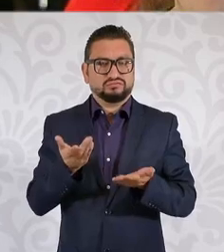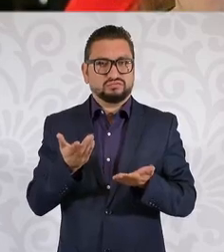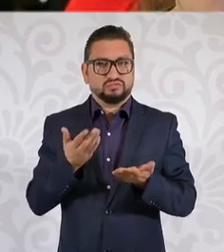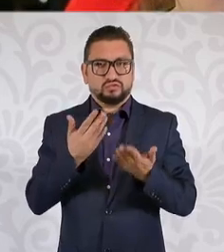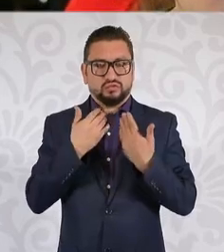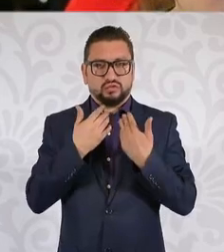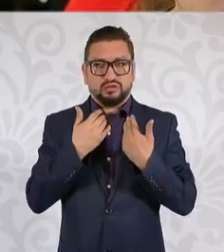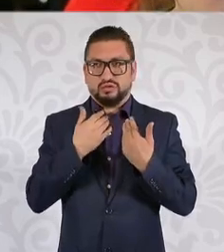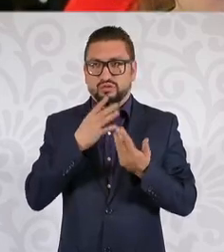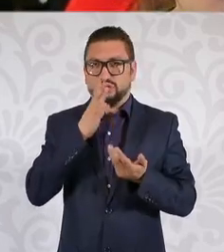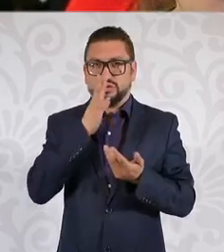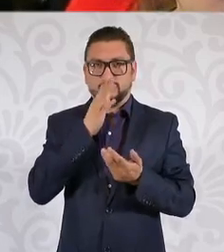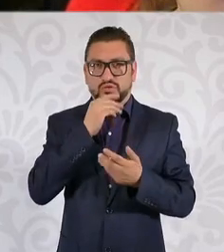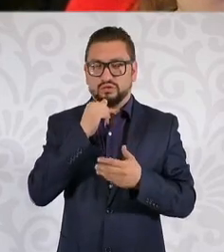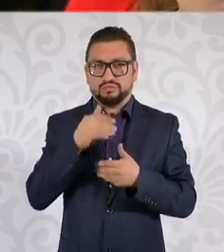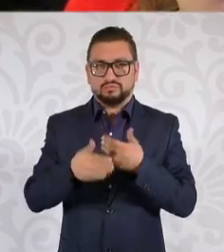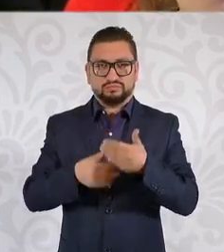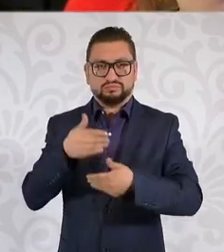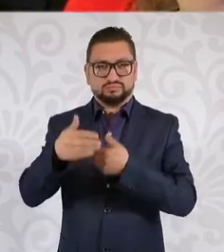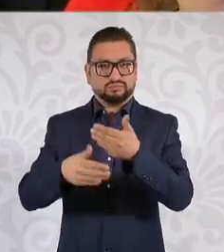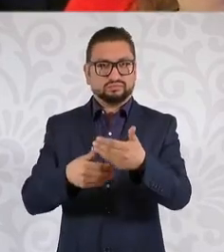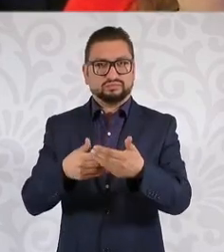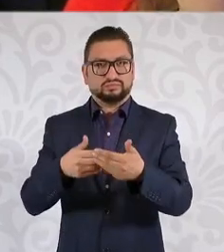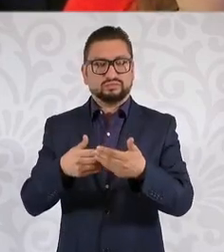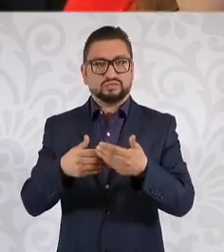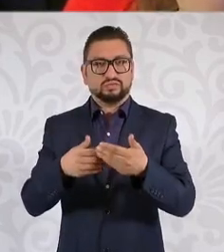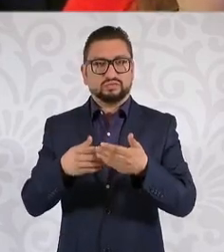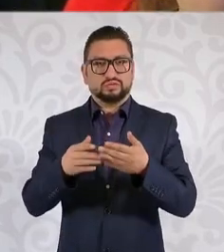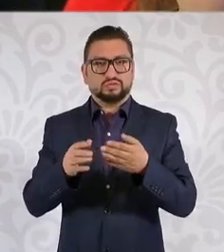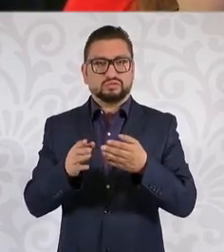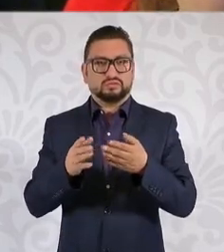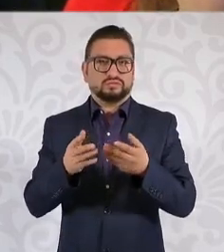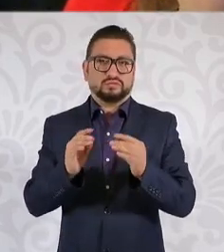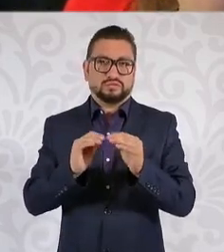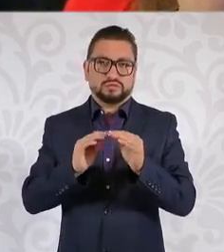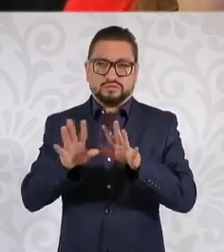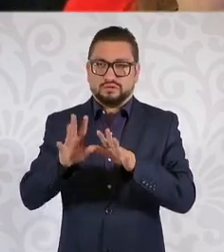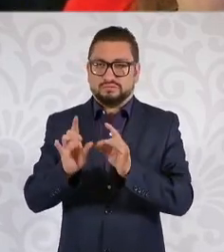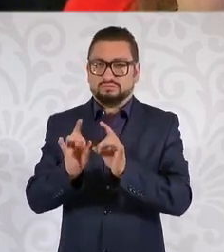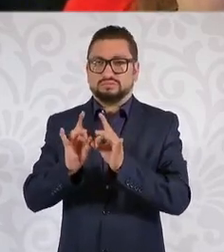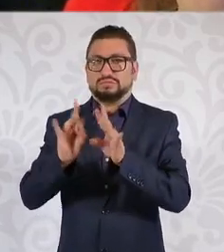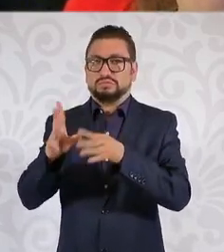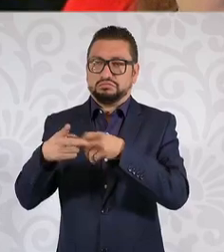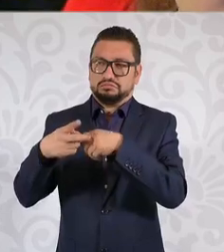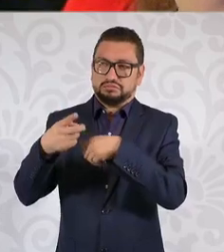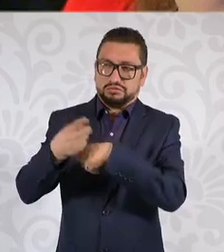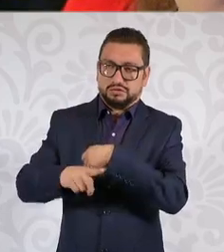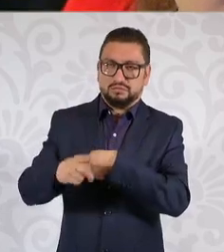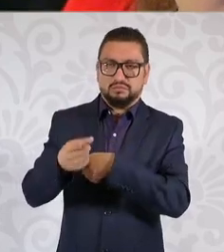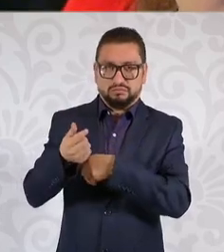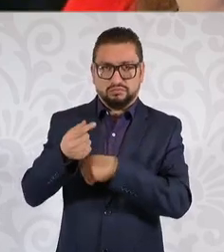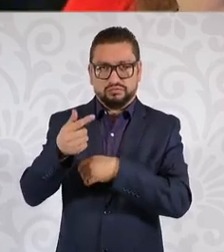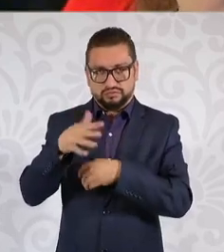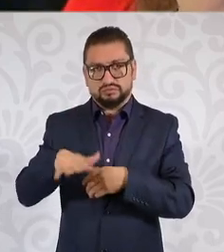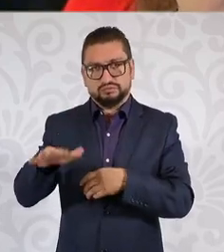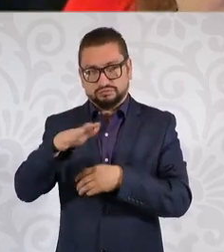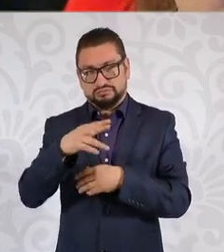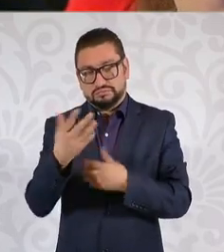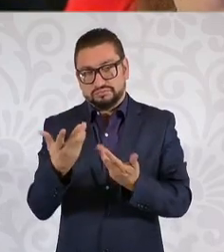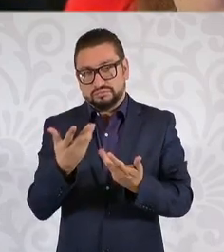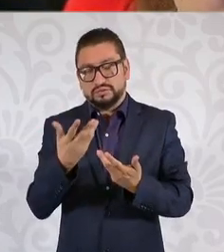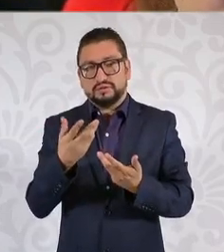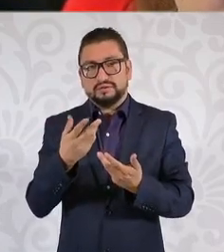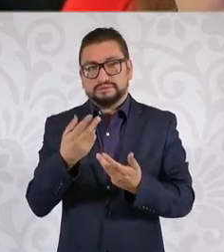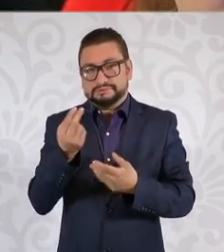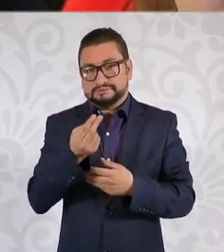no se puede progresar sin dañar un poco el medio ambiente.